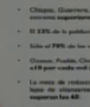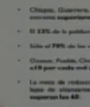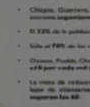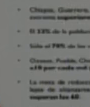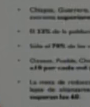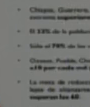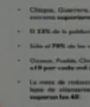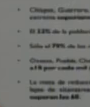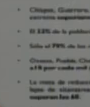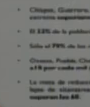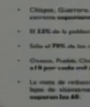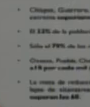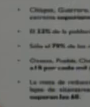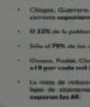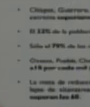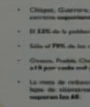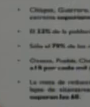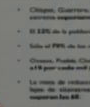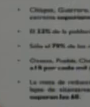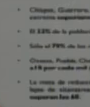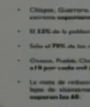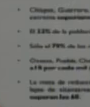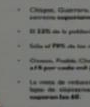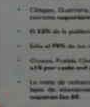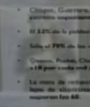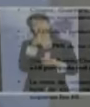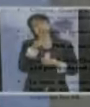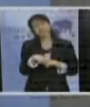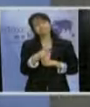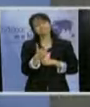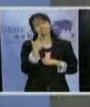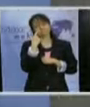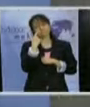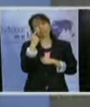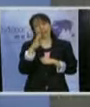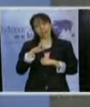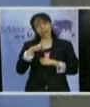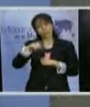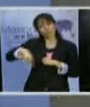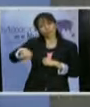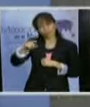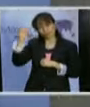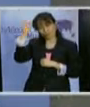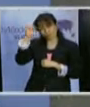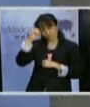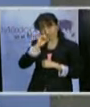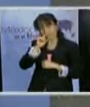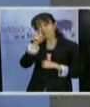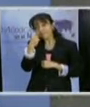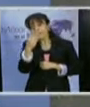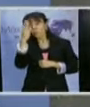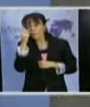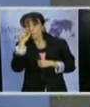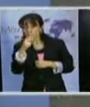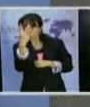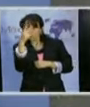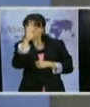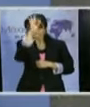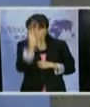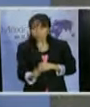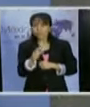que hoy son tema incluso de la opinión pública importantes. Pero, por ejemplo, uno de esos es que el 9.2% de la población